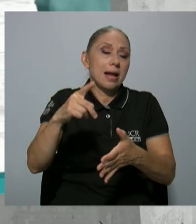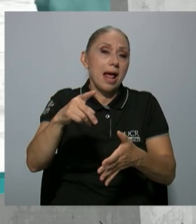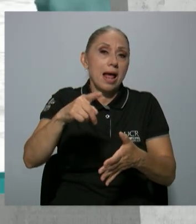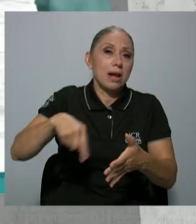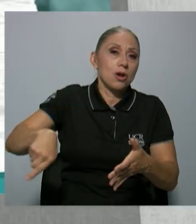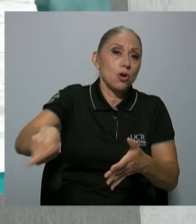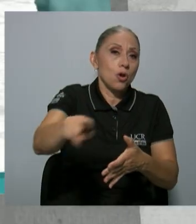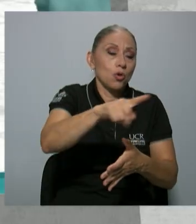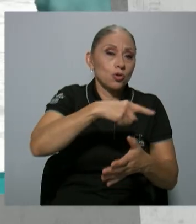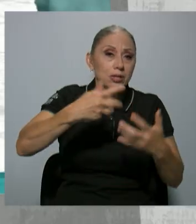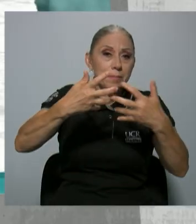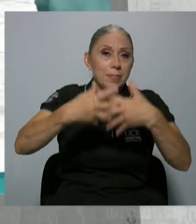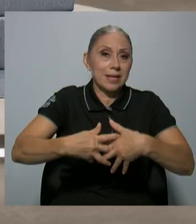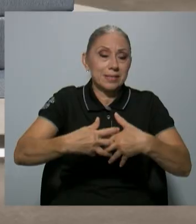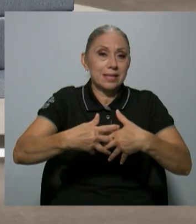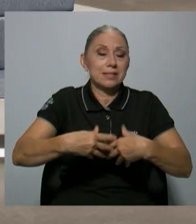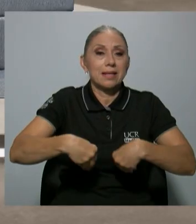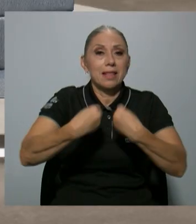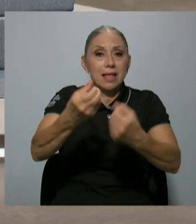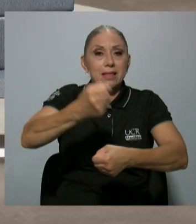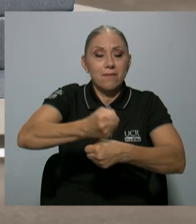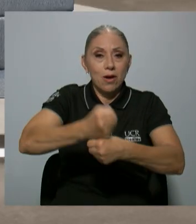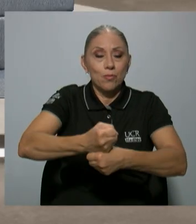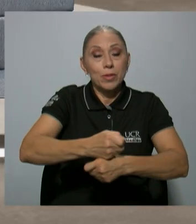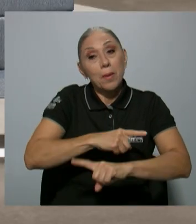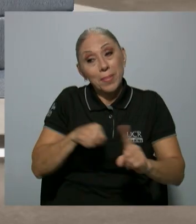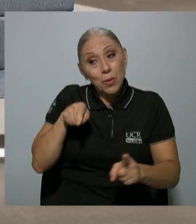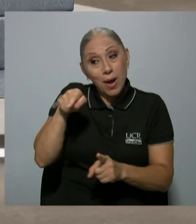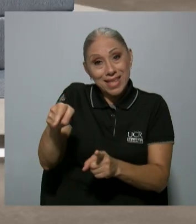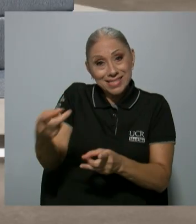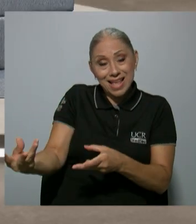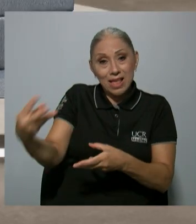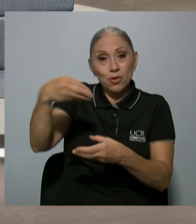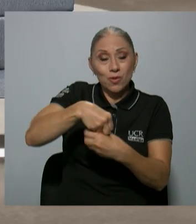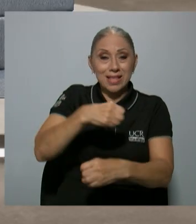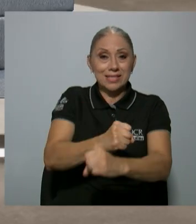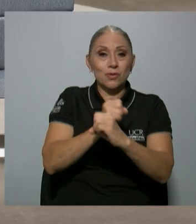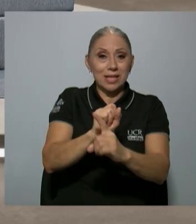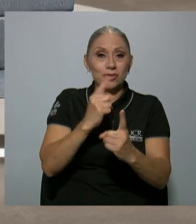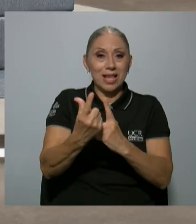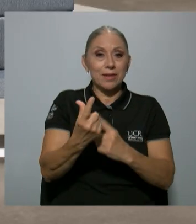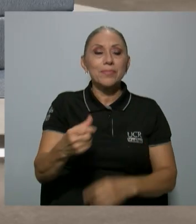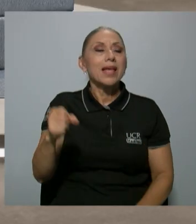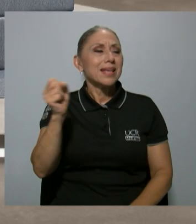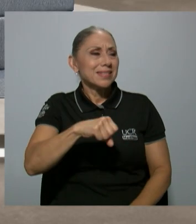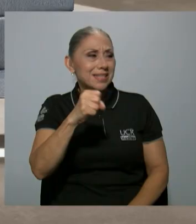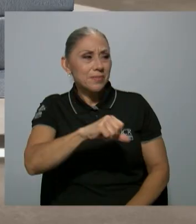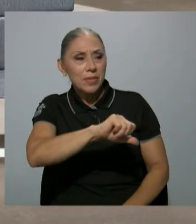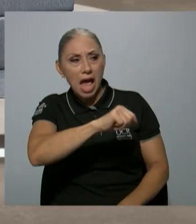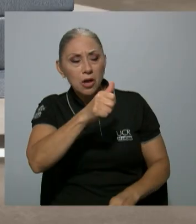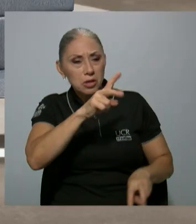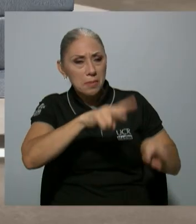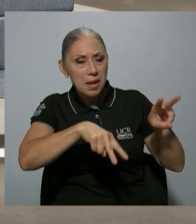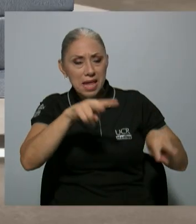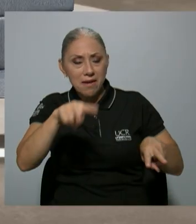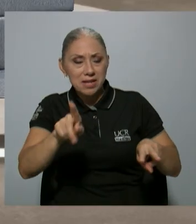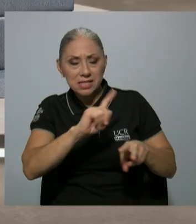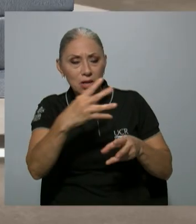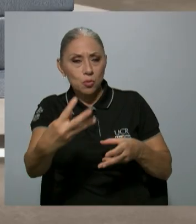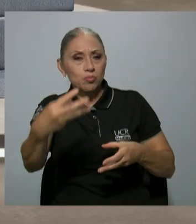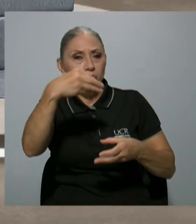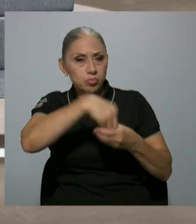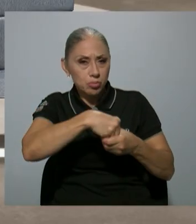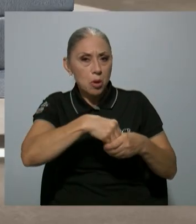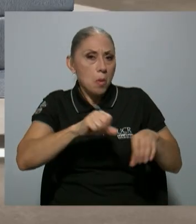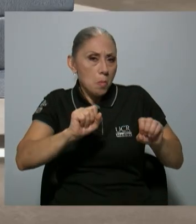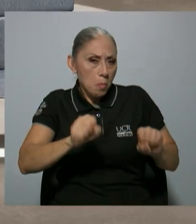la seguridad social, ¿verdad? Sí, hay otras variables que no considera, entonces sí, ahí podría ser un